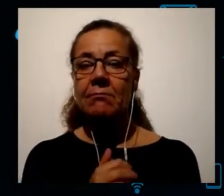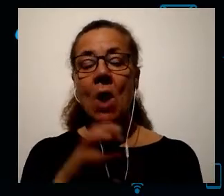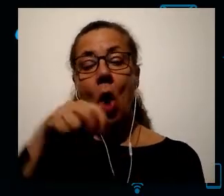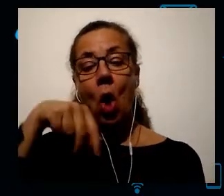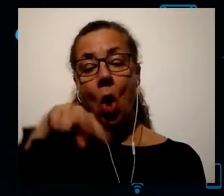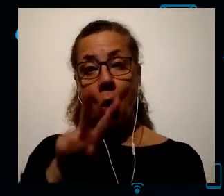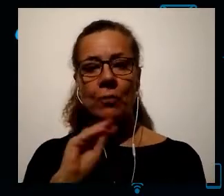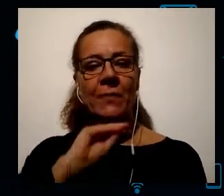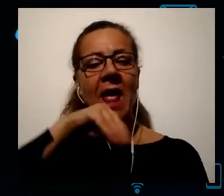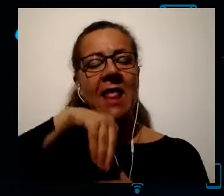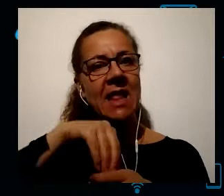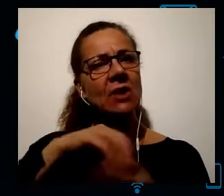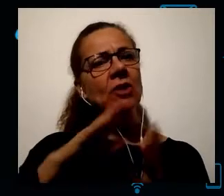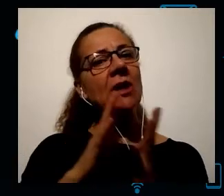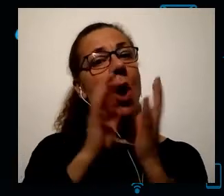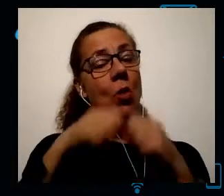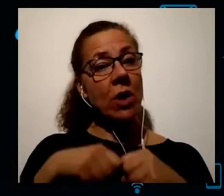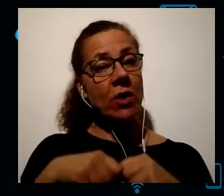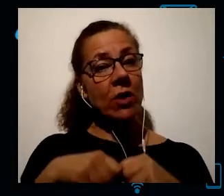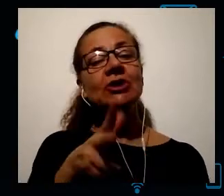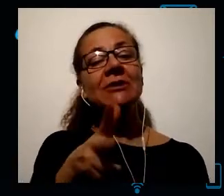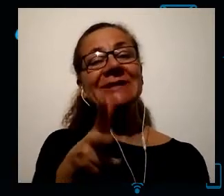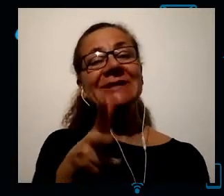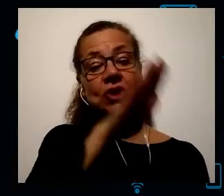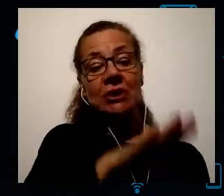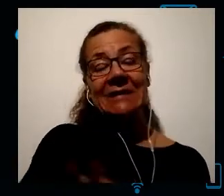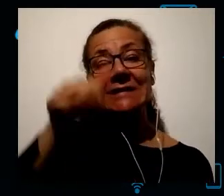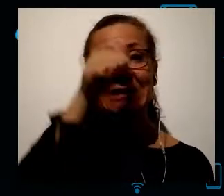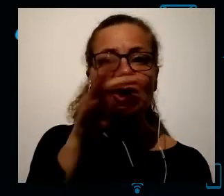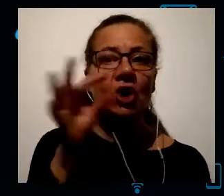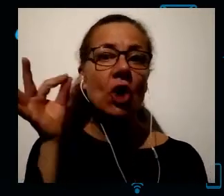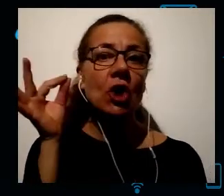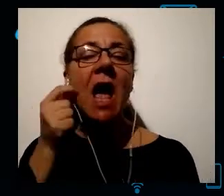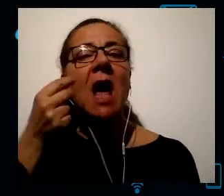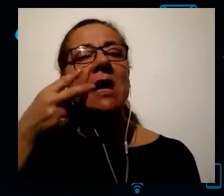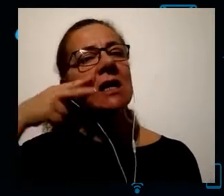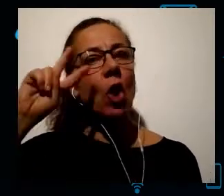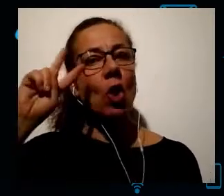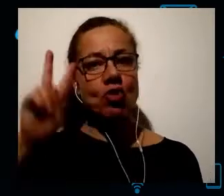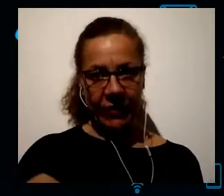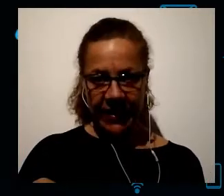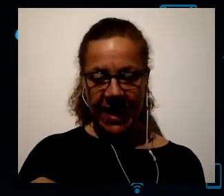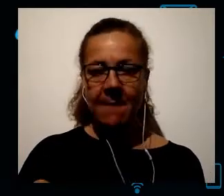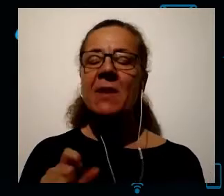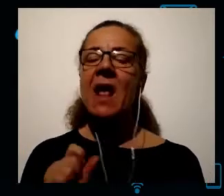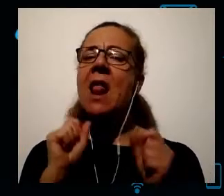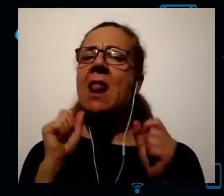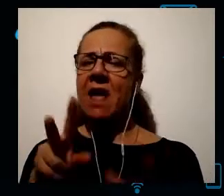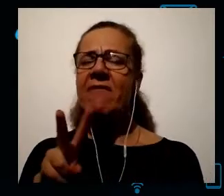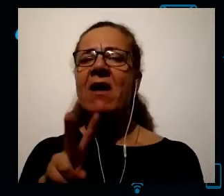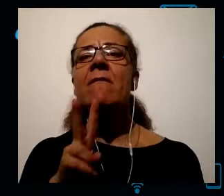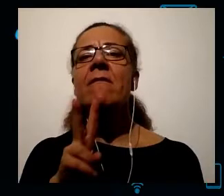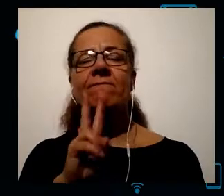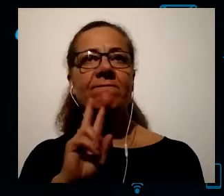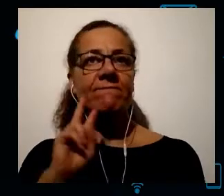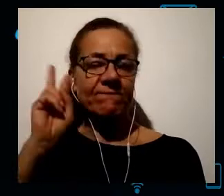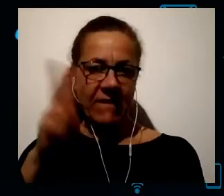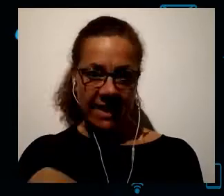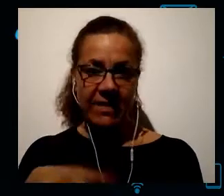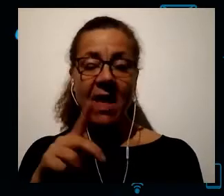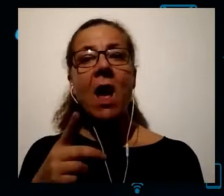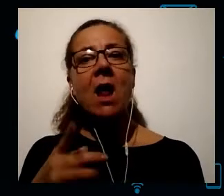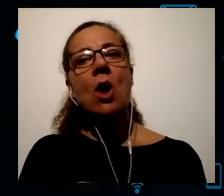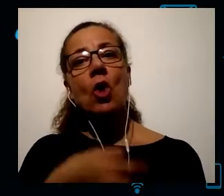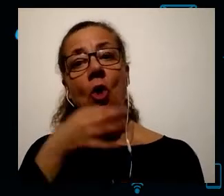dentro del marco de la convención de los derechos del niño y de la niña reconocían daban validez al comentario